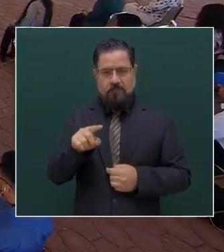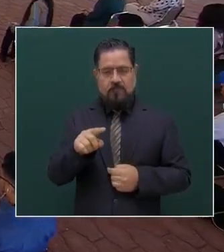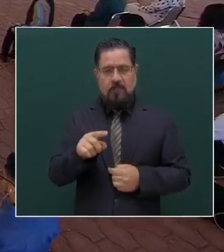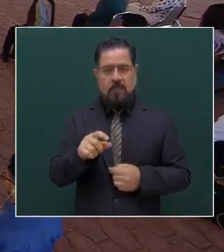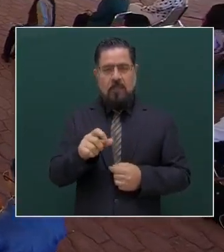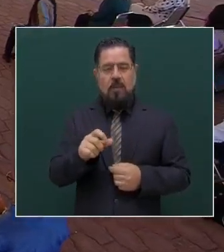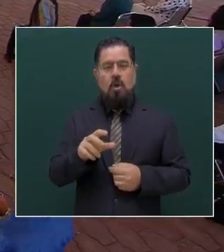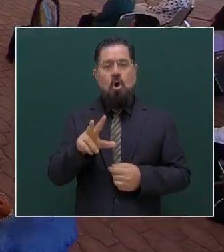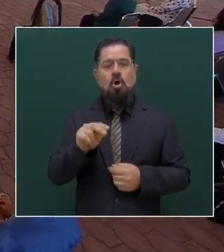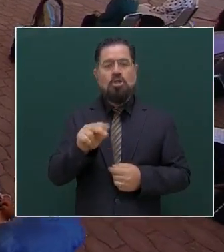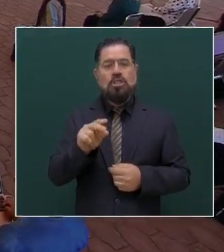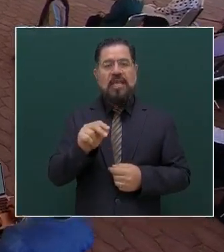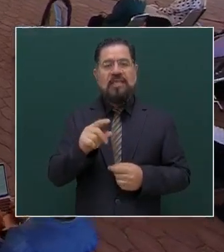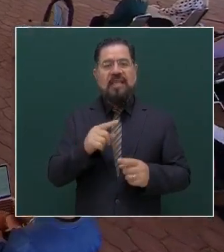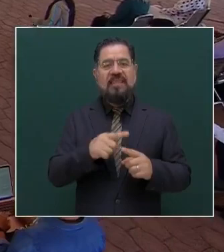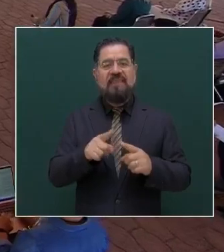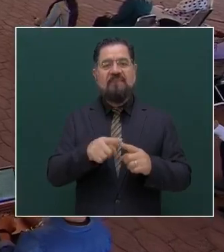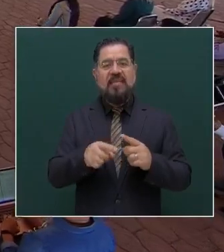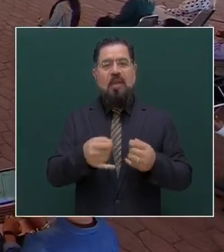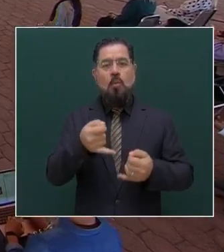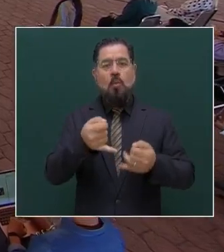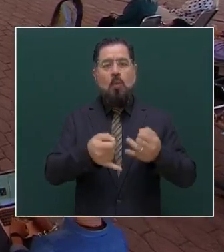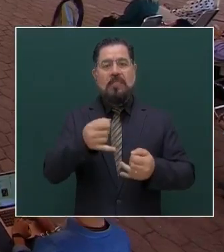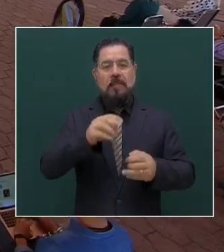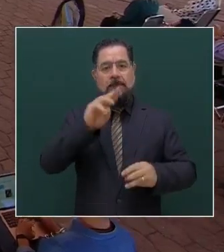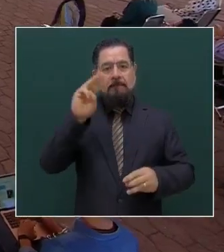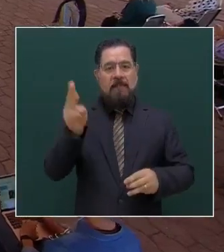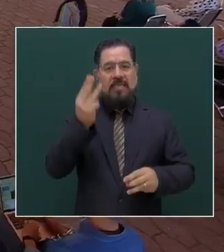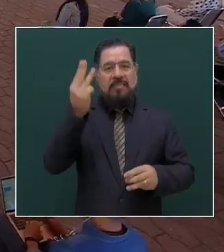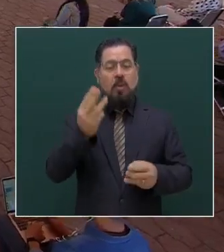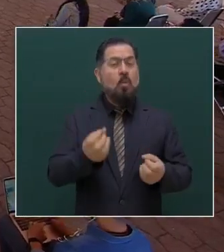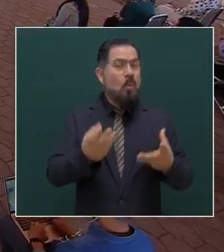magistrados. ¿Cuántos? 80,